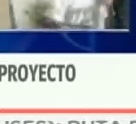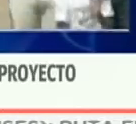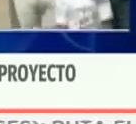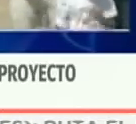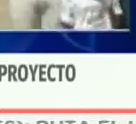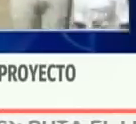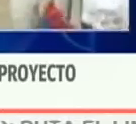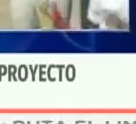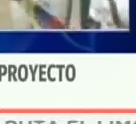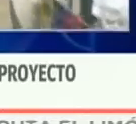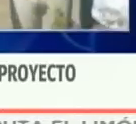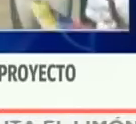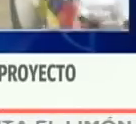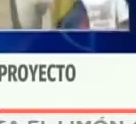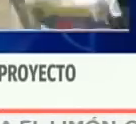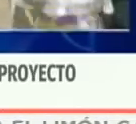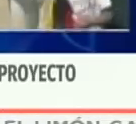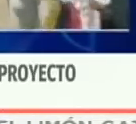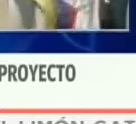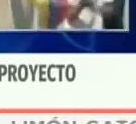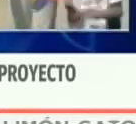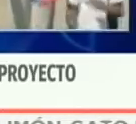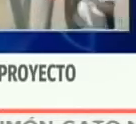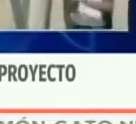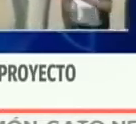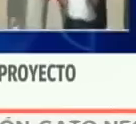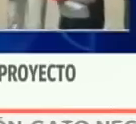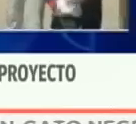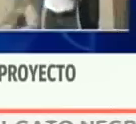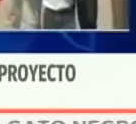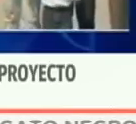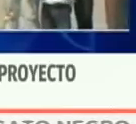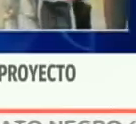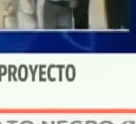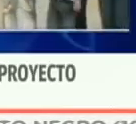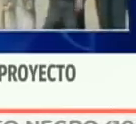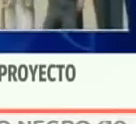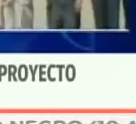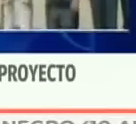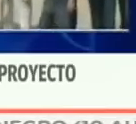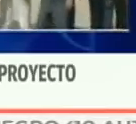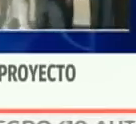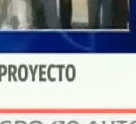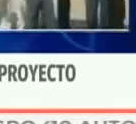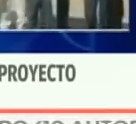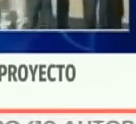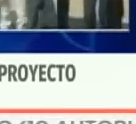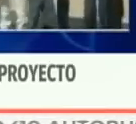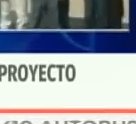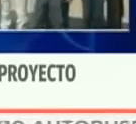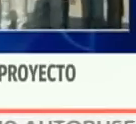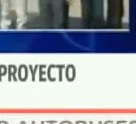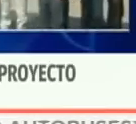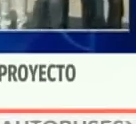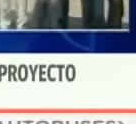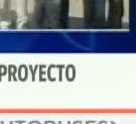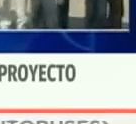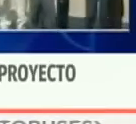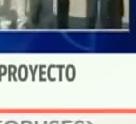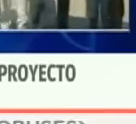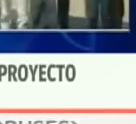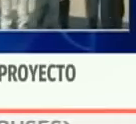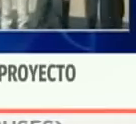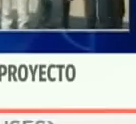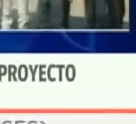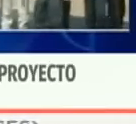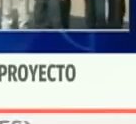los diputados. Aquí está el sector privado que cree en Venezuela y que no se suma a sanciones, sino que se suma a la construcción de la